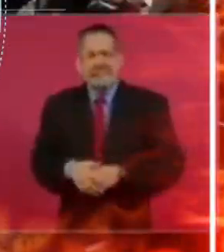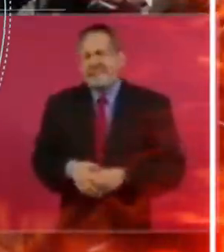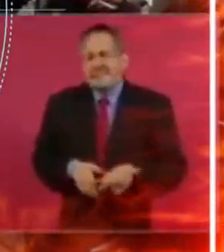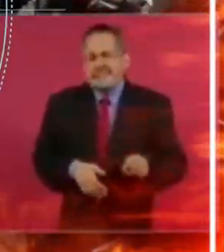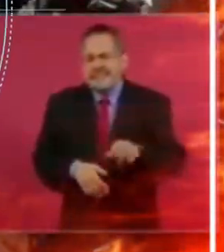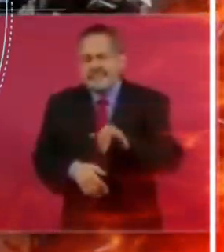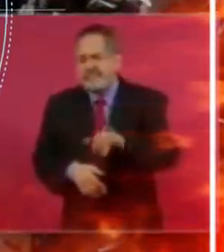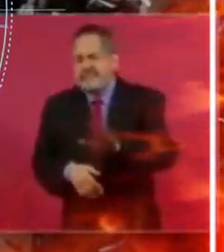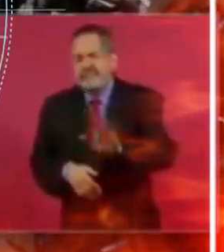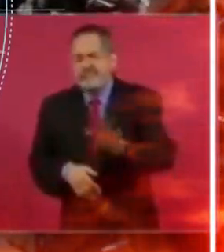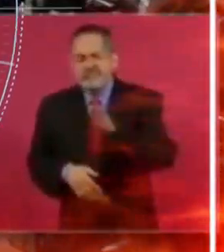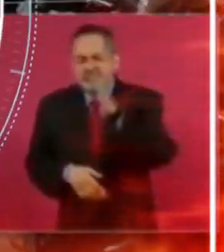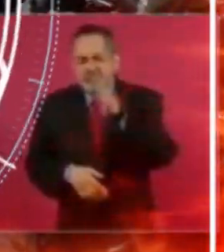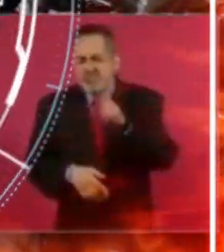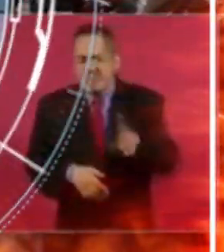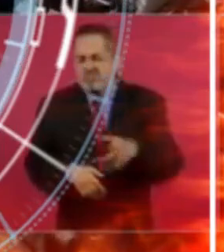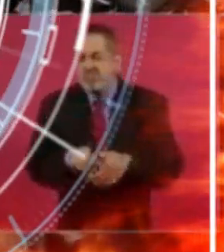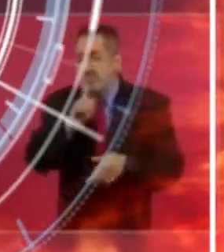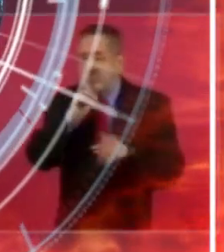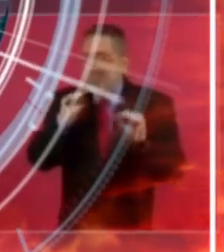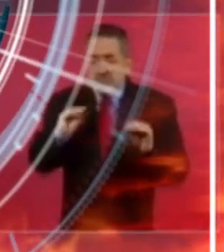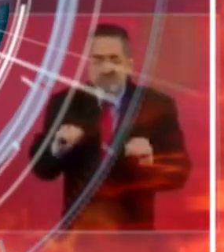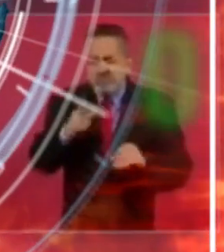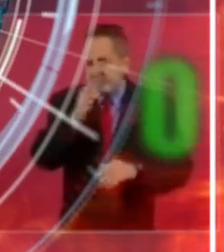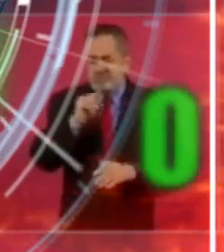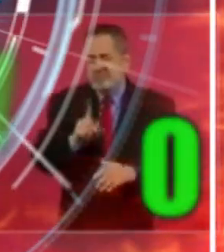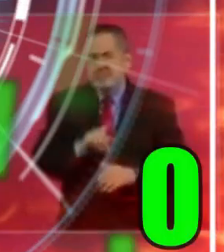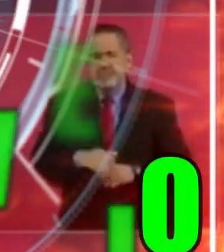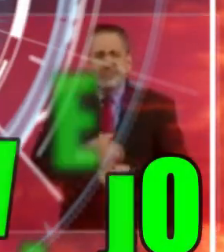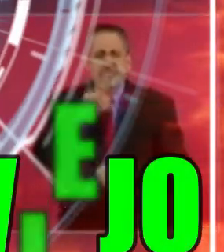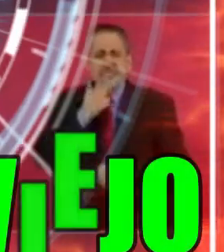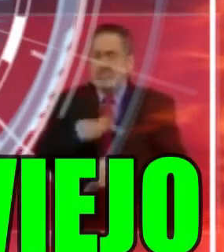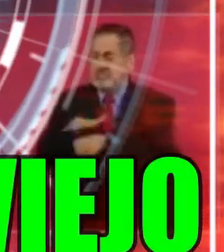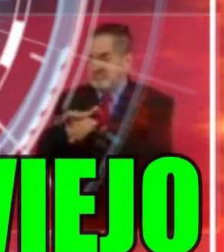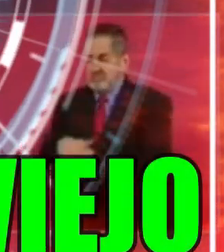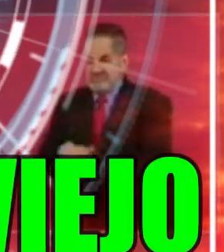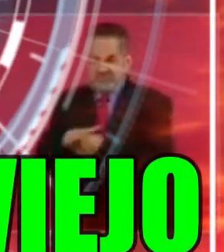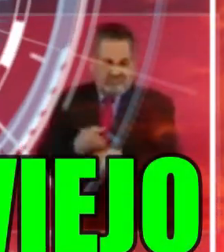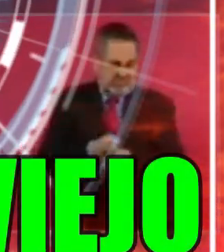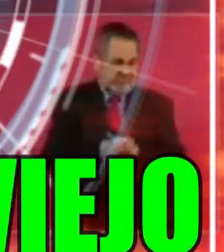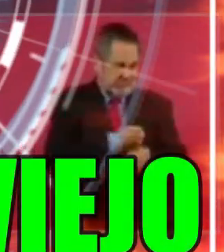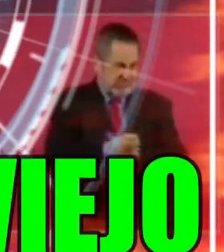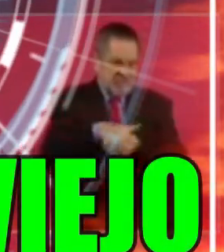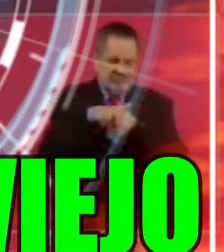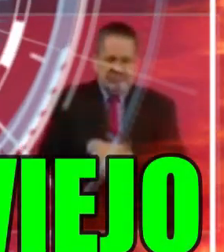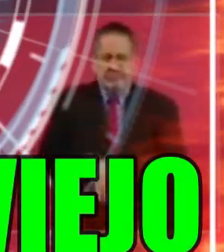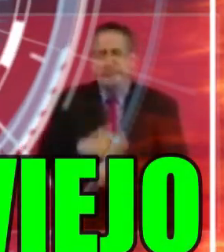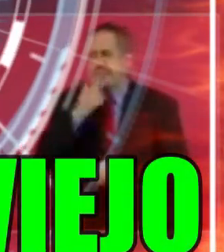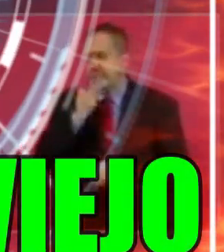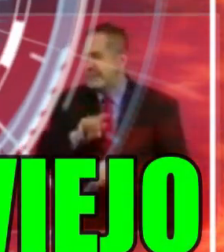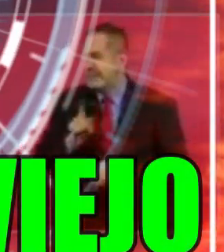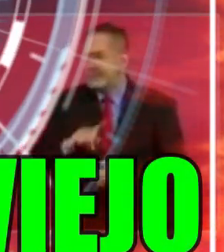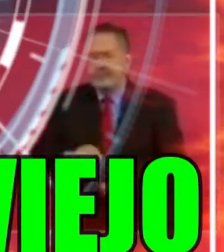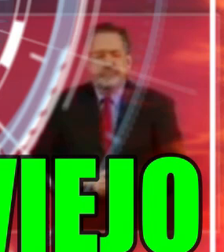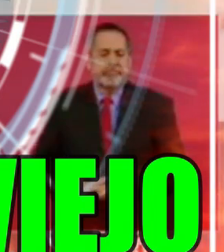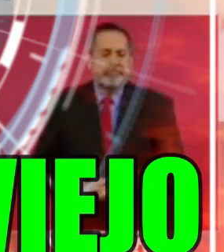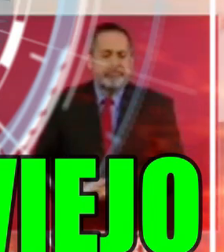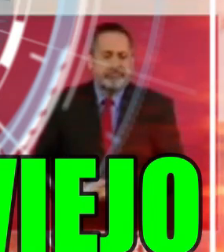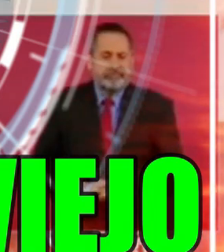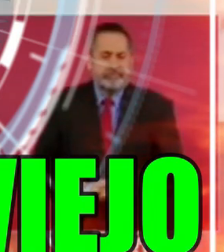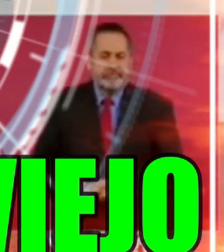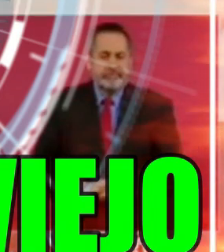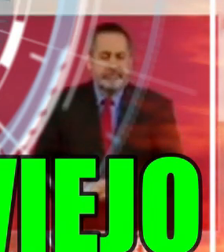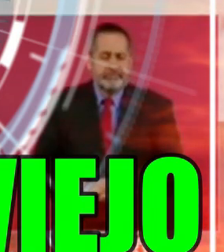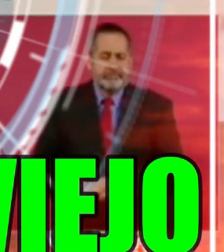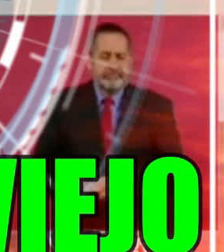Y otra vez, el más infame de todos los merolicos del mundo, de metiche con Argentina. Una periodista